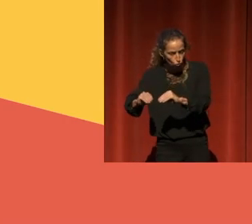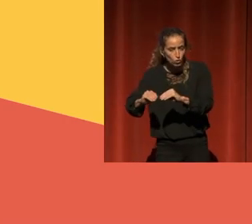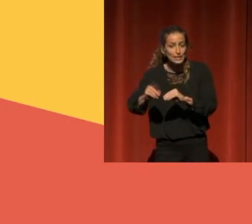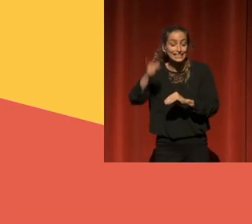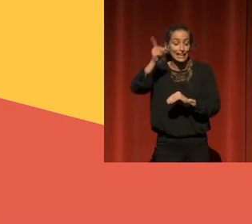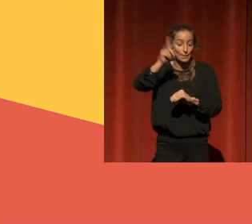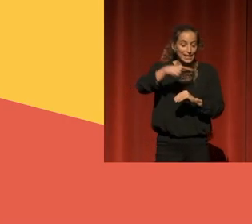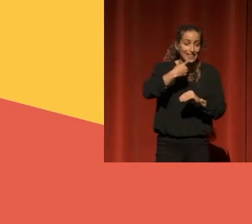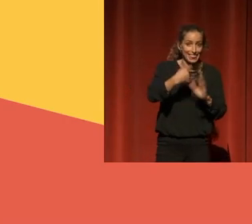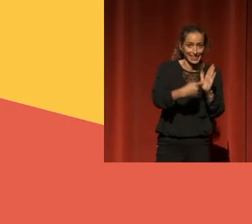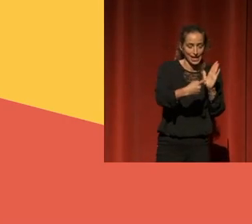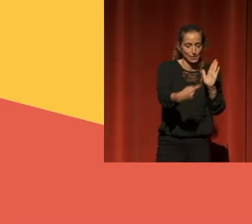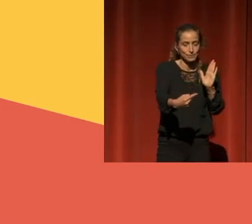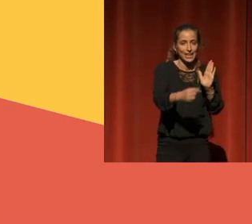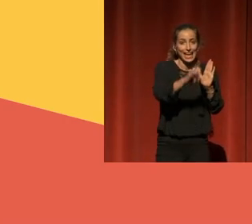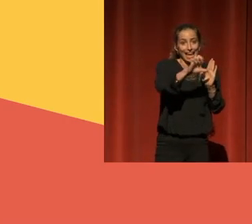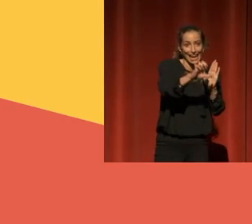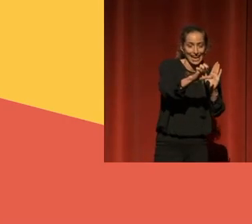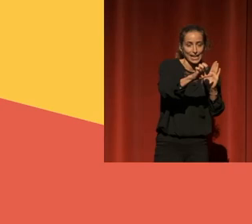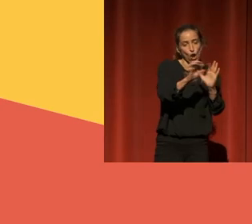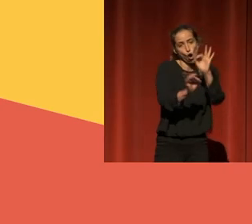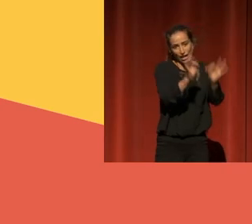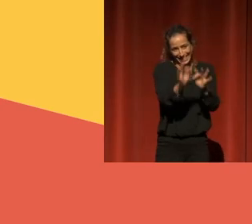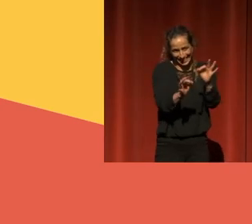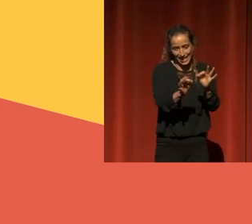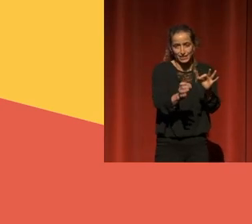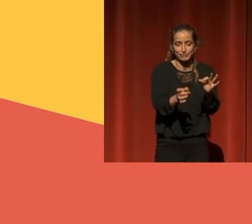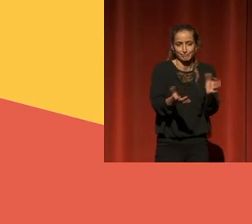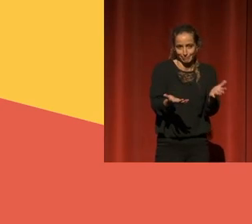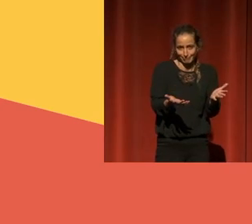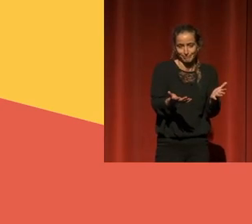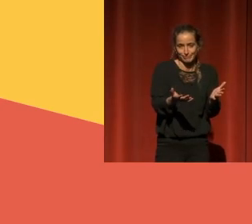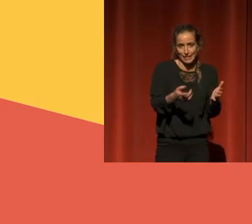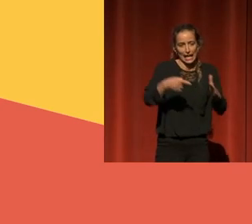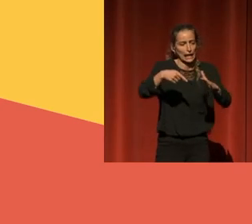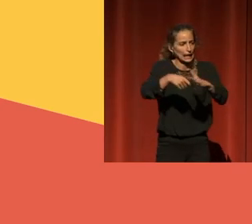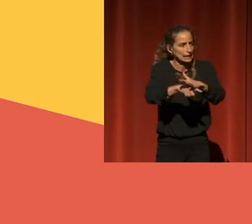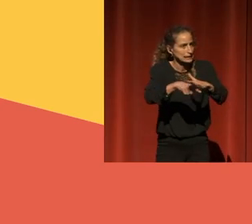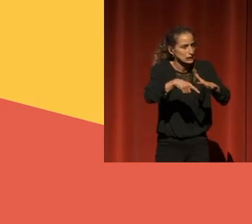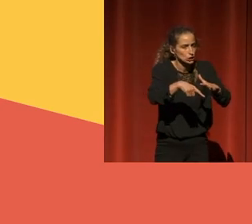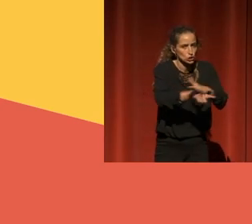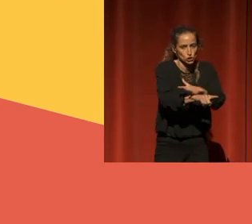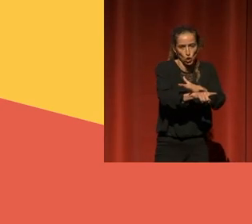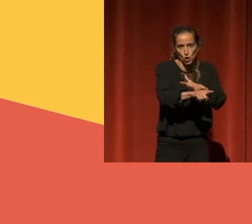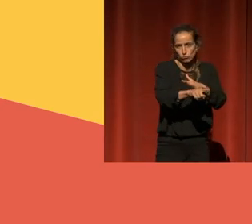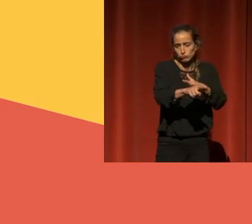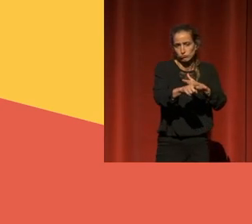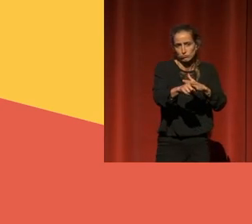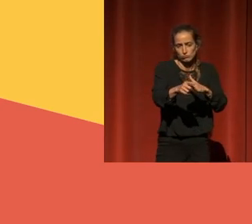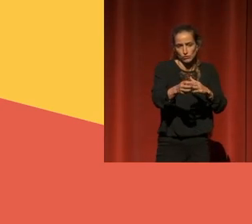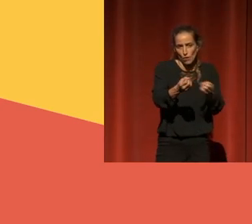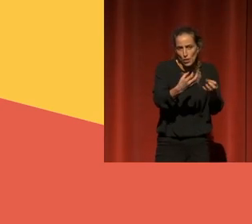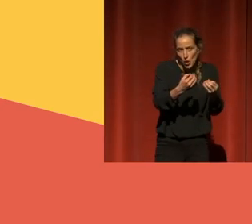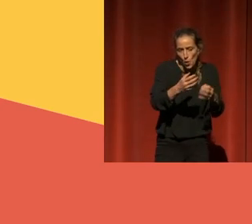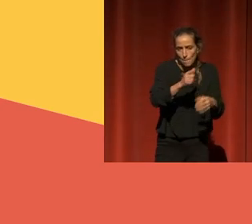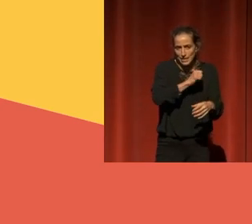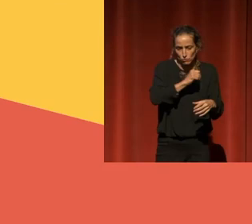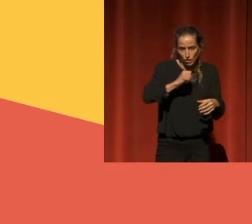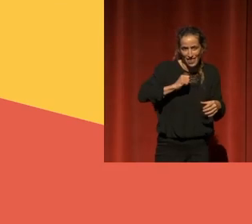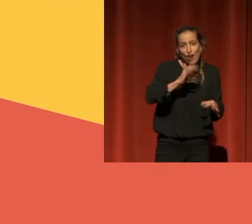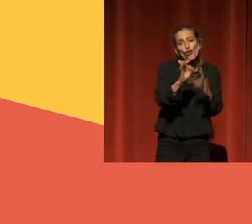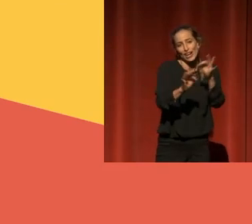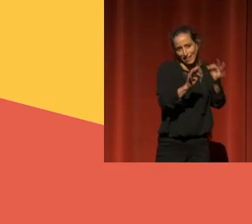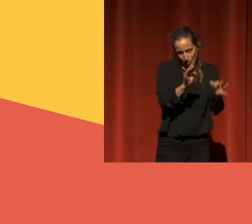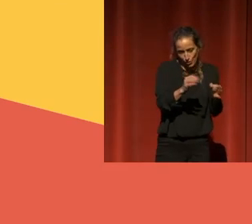a e organiza como la formación en gestión de la información personal organización de